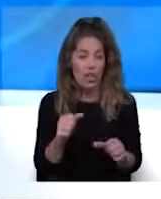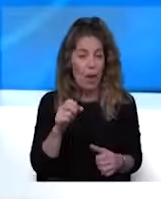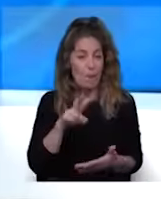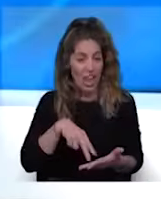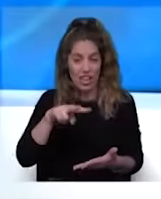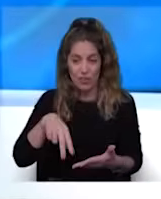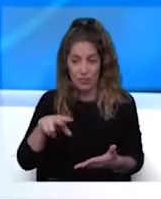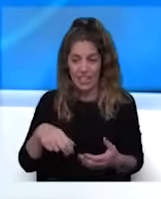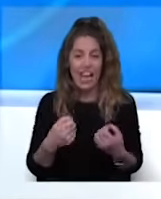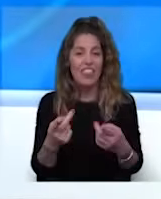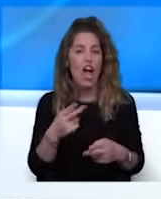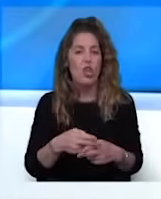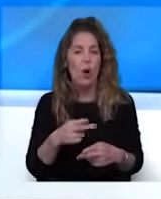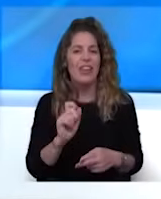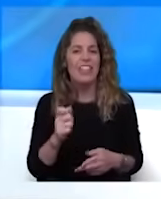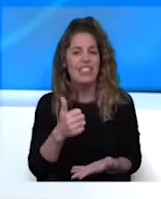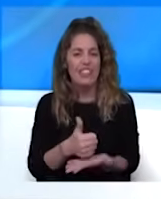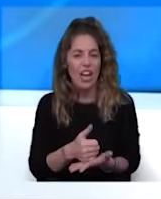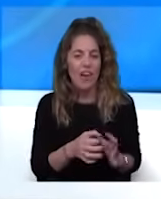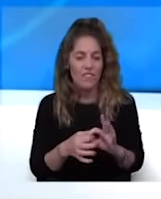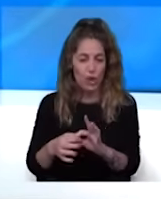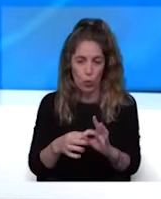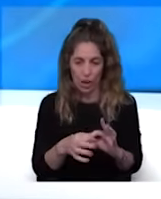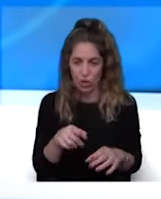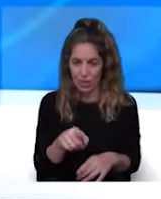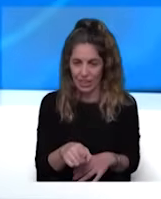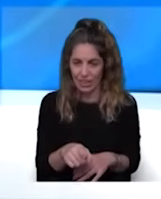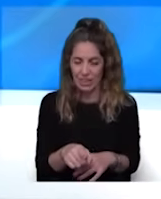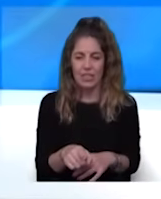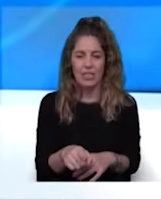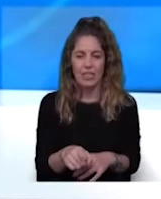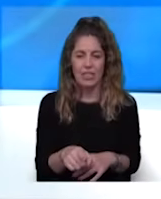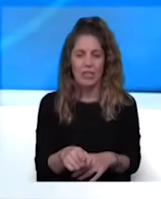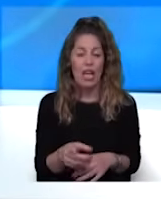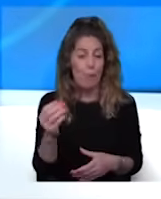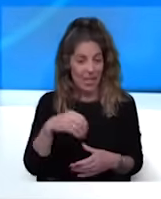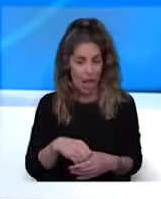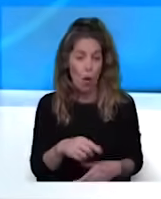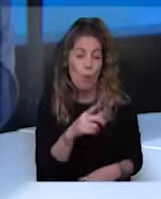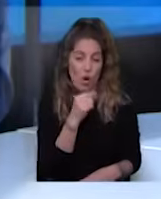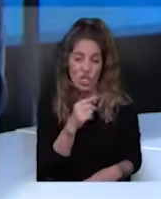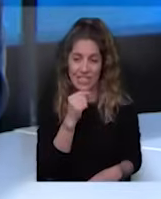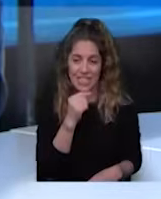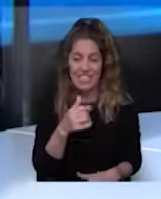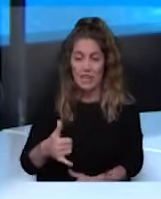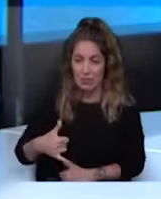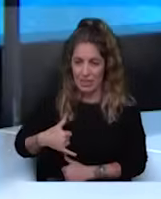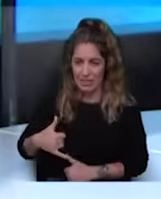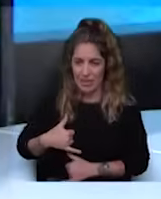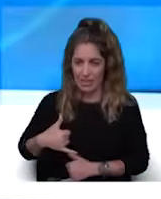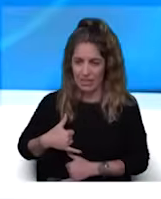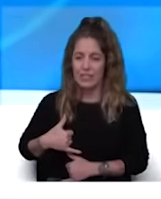y da hombres de Quiénes estaban allí vinculados etcétera implicados policías y militares